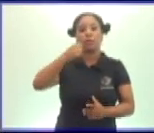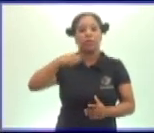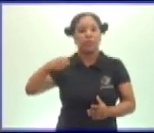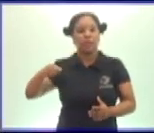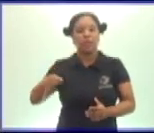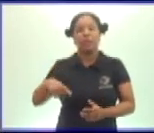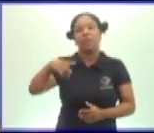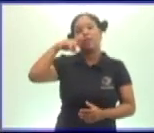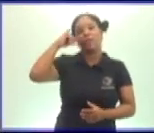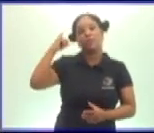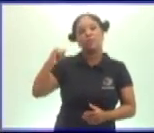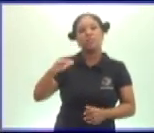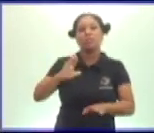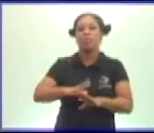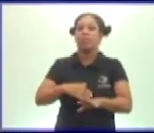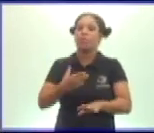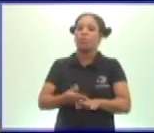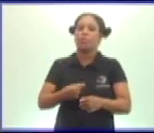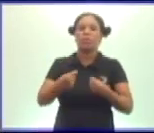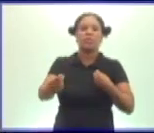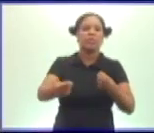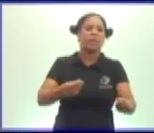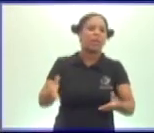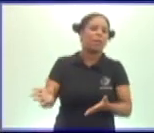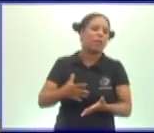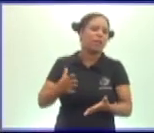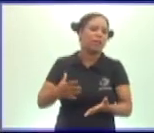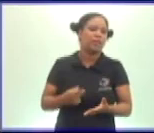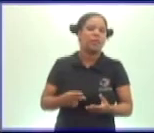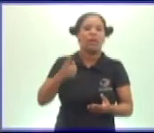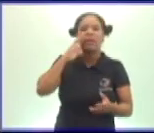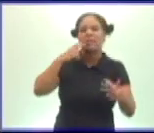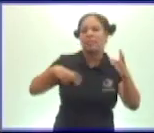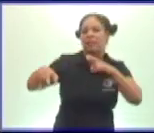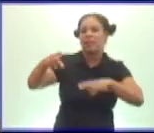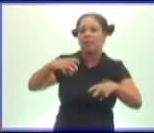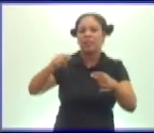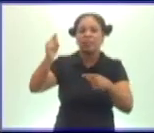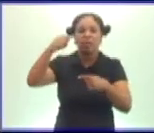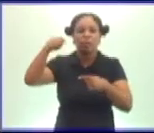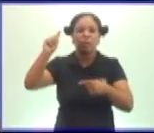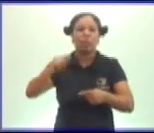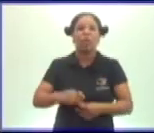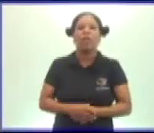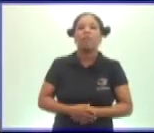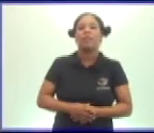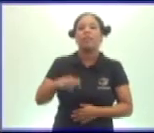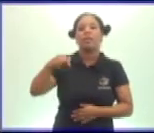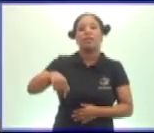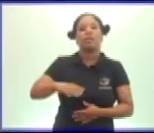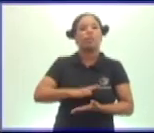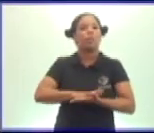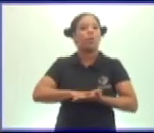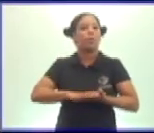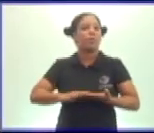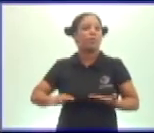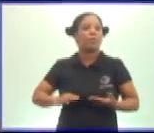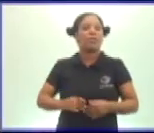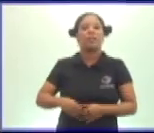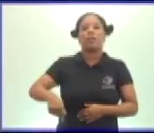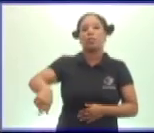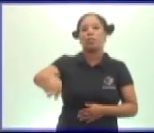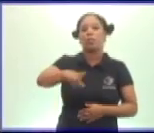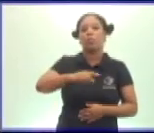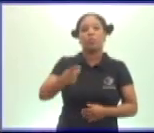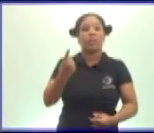entonces después se intercambian las libretas, se revisan la ortografía y esto nos va a permitir que ustedes